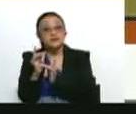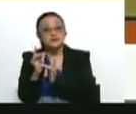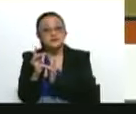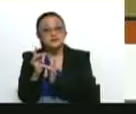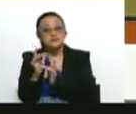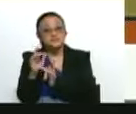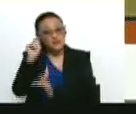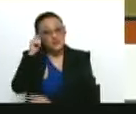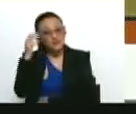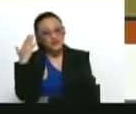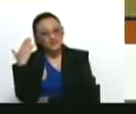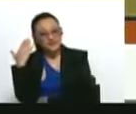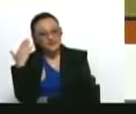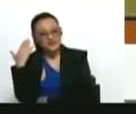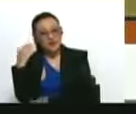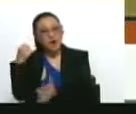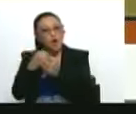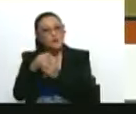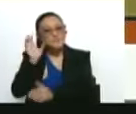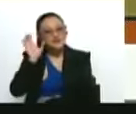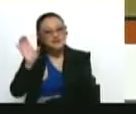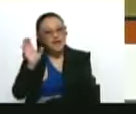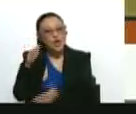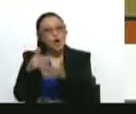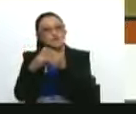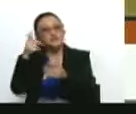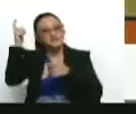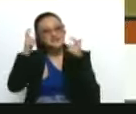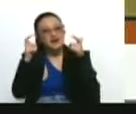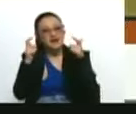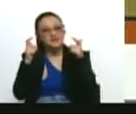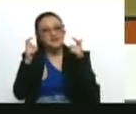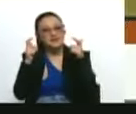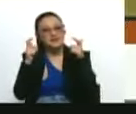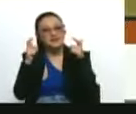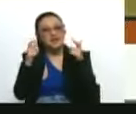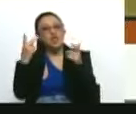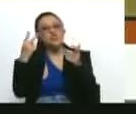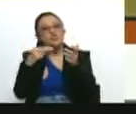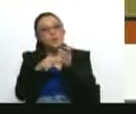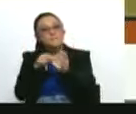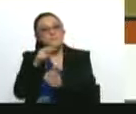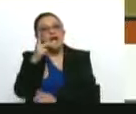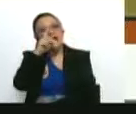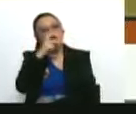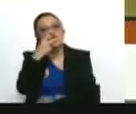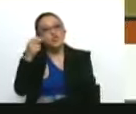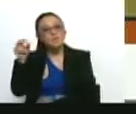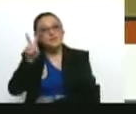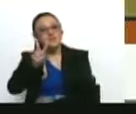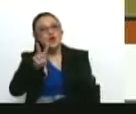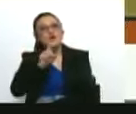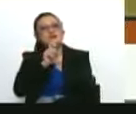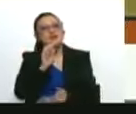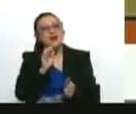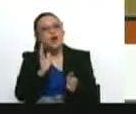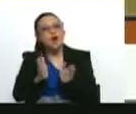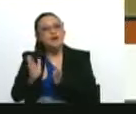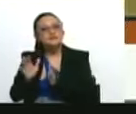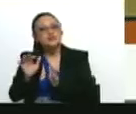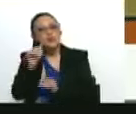El 11 de abril, cuando el golpe de Estado al comandante Chávez, el 11 de abril del 2002, ¿quién organizó al